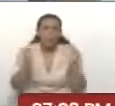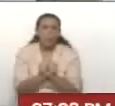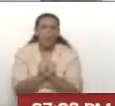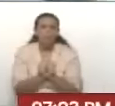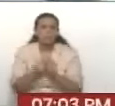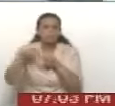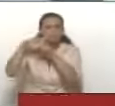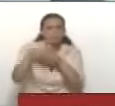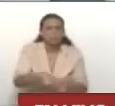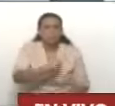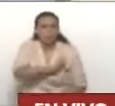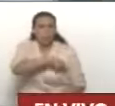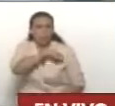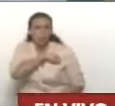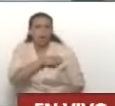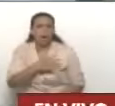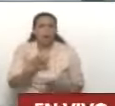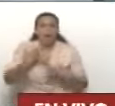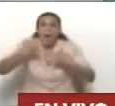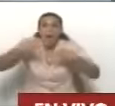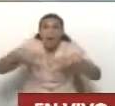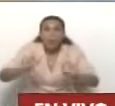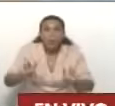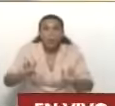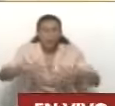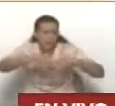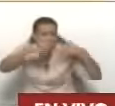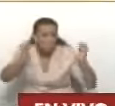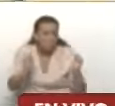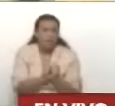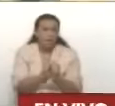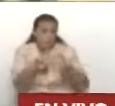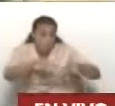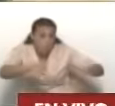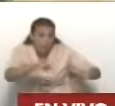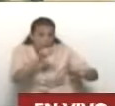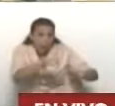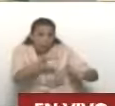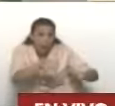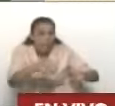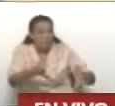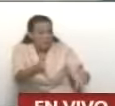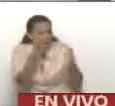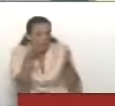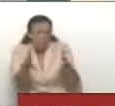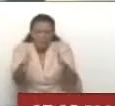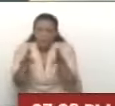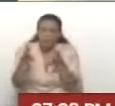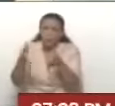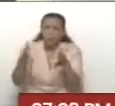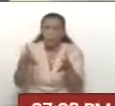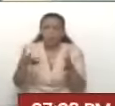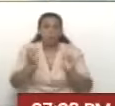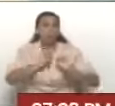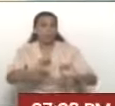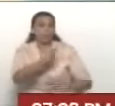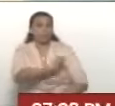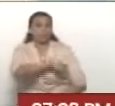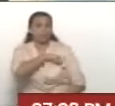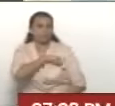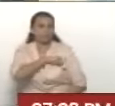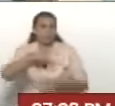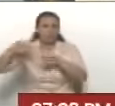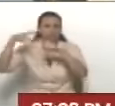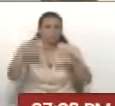el dominio colonial, si en algún lugar se batalló y siempre se ganó contra el imperio colonial,